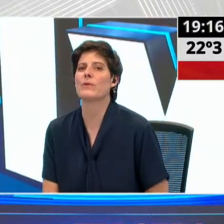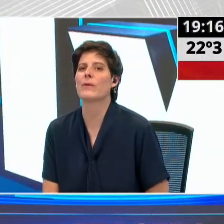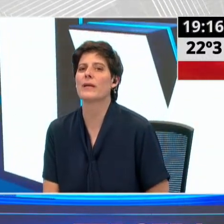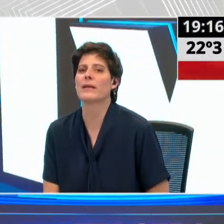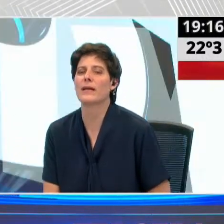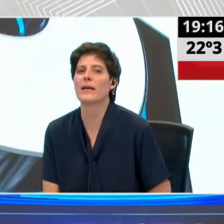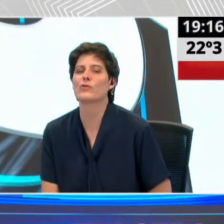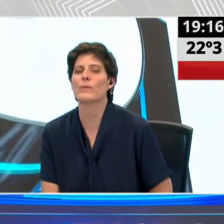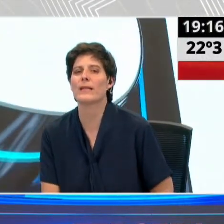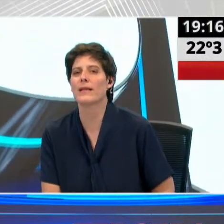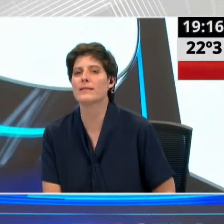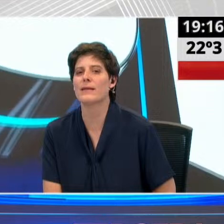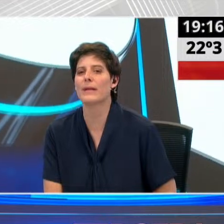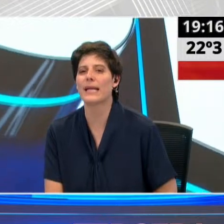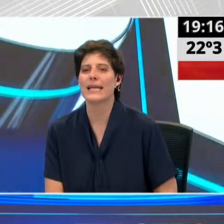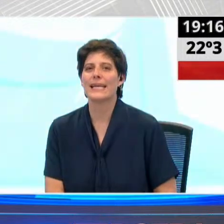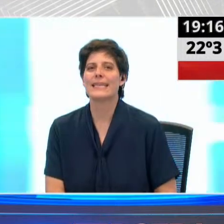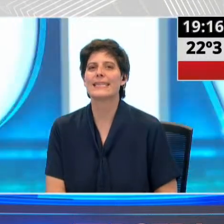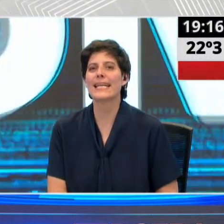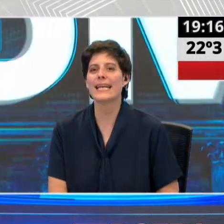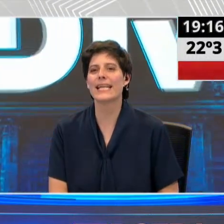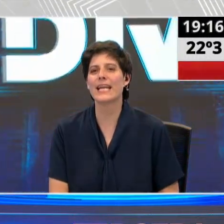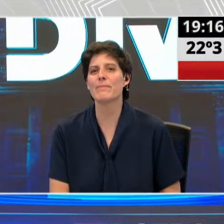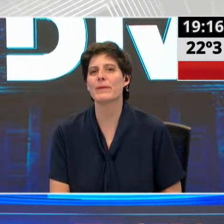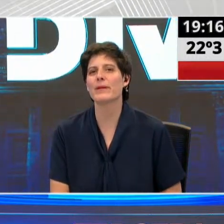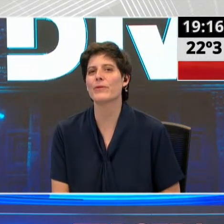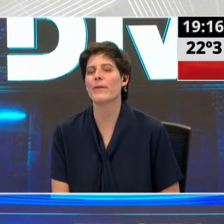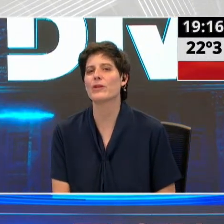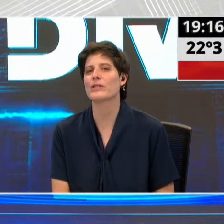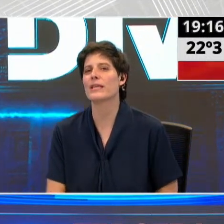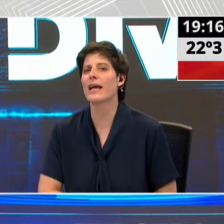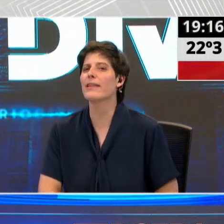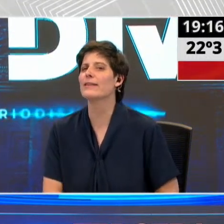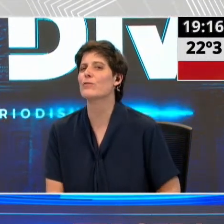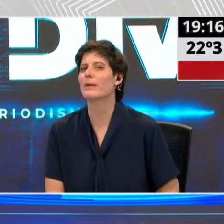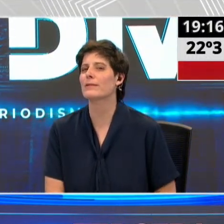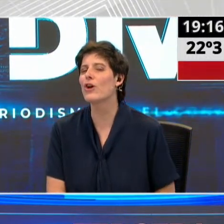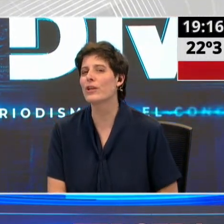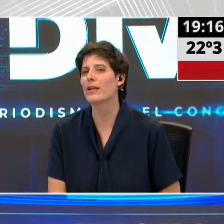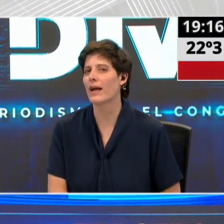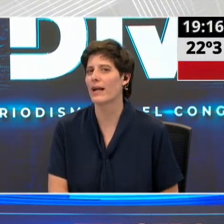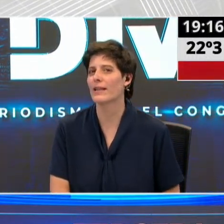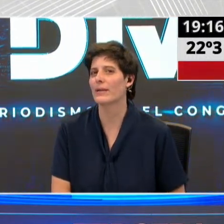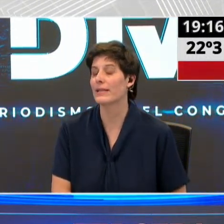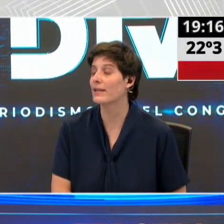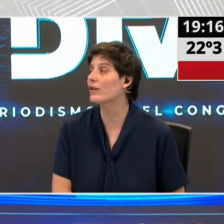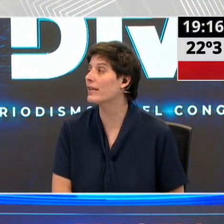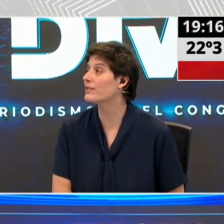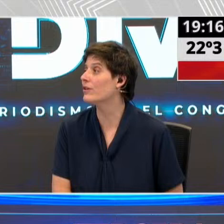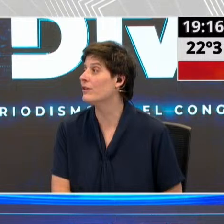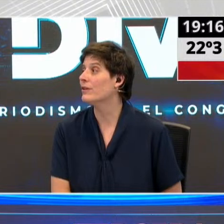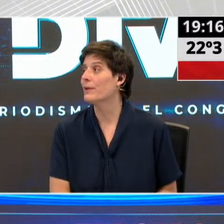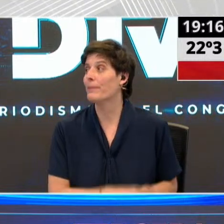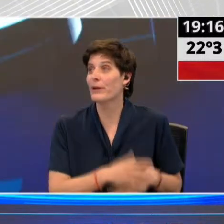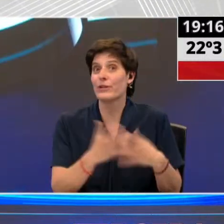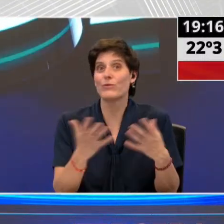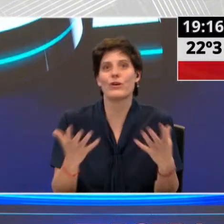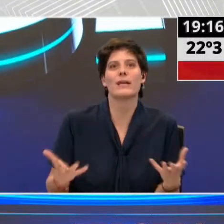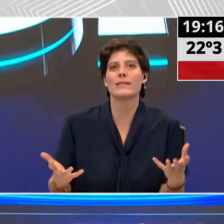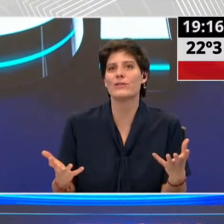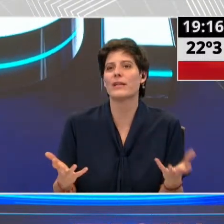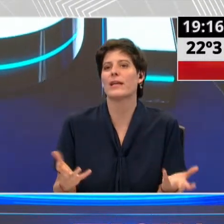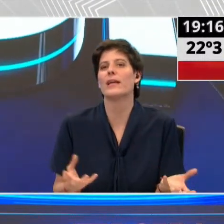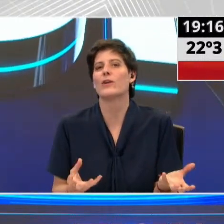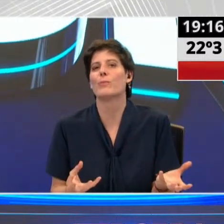Milei, una vez que asume el 10 de diciembre, tiene la idea de imprimirle una velocidad supersónica al debate en el Congreso, pero tiene